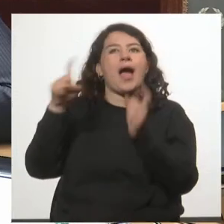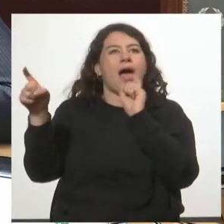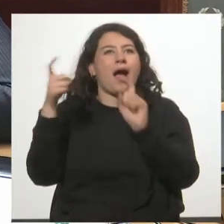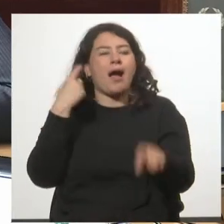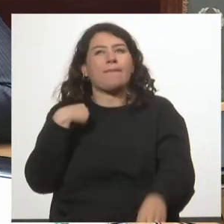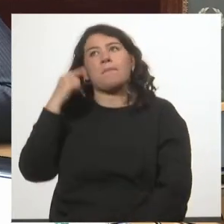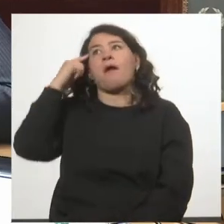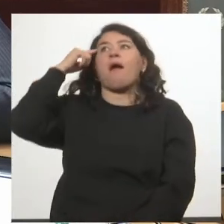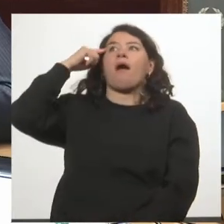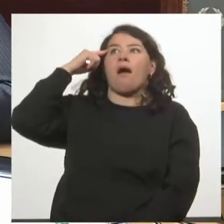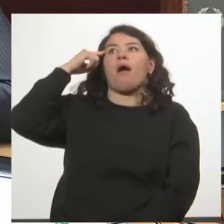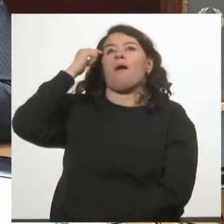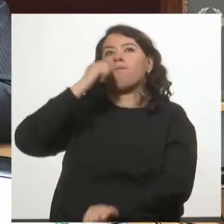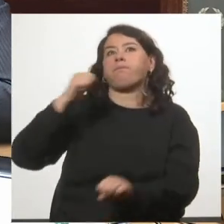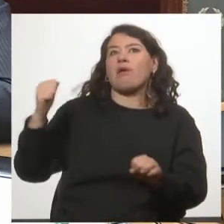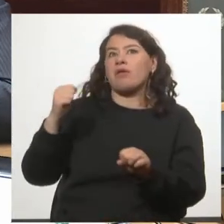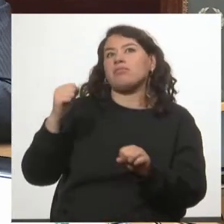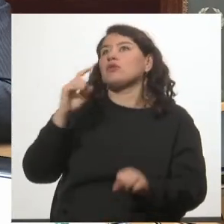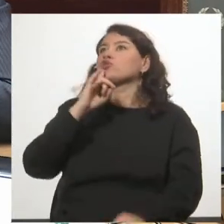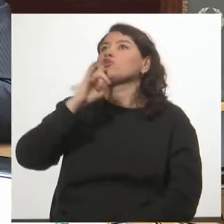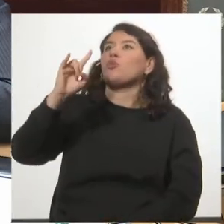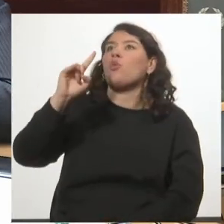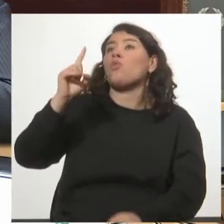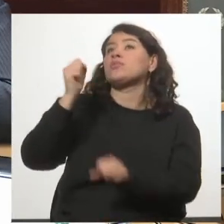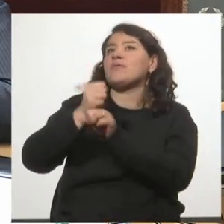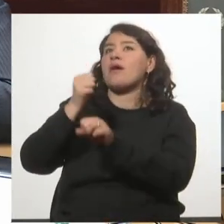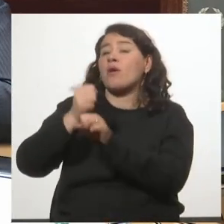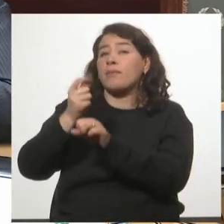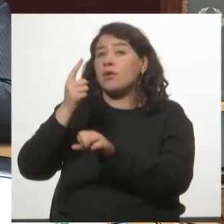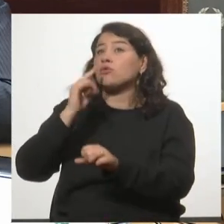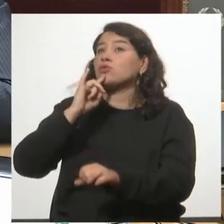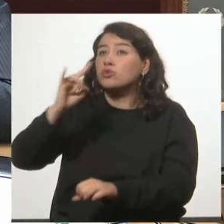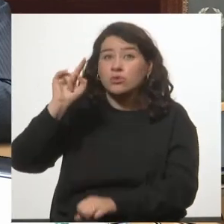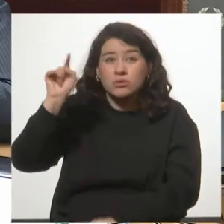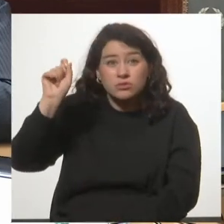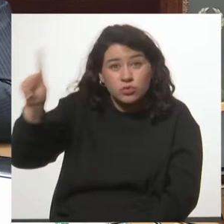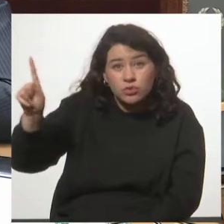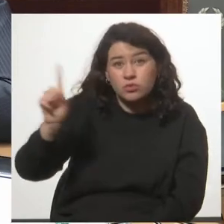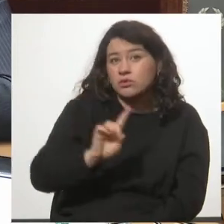que cumpla funciones a las cuales no le corresponde